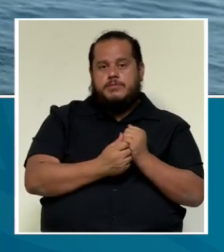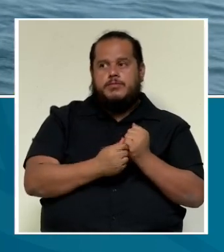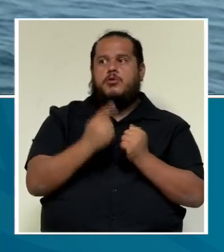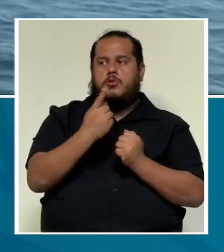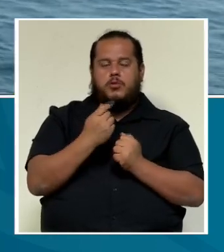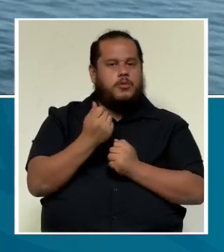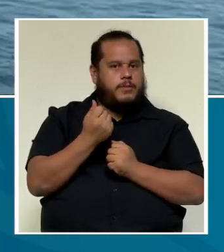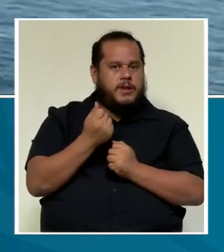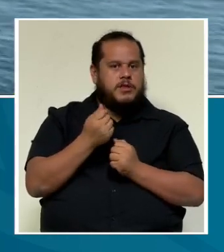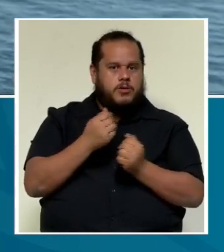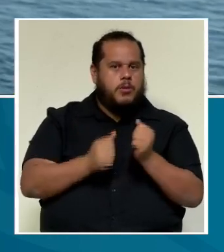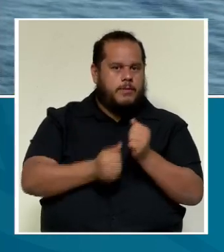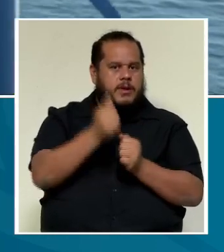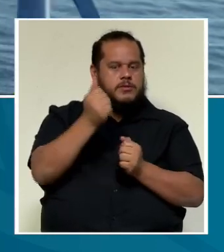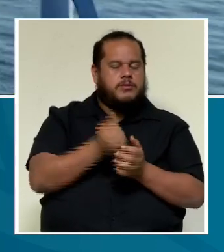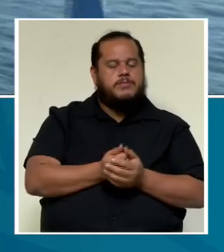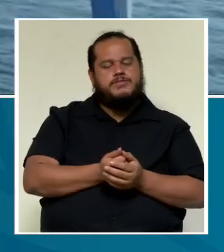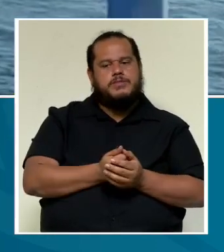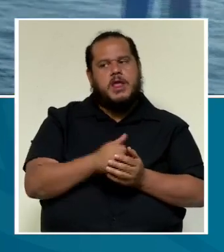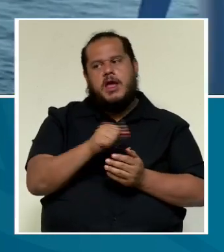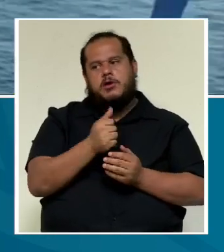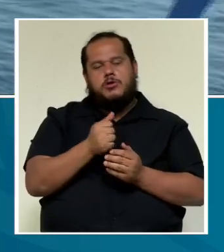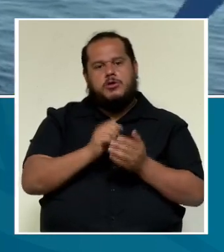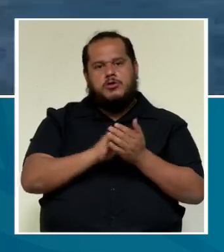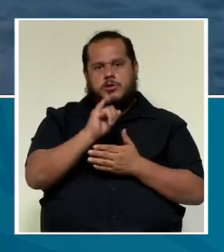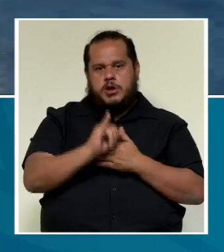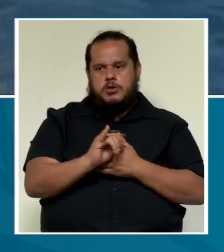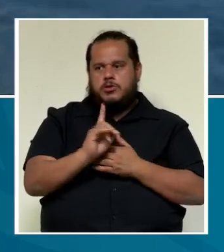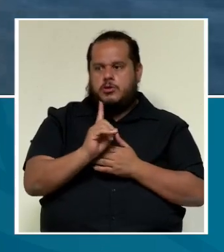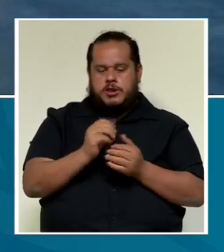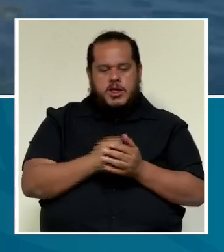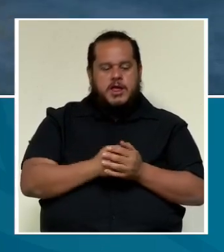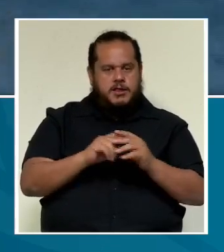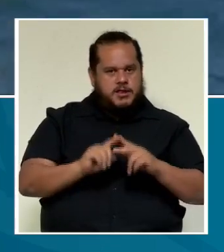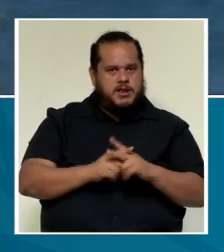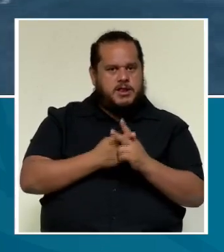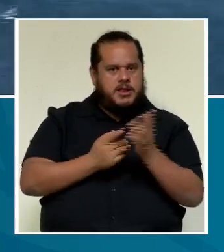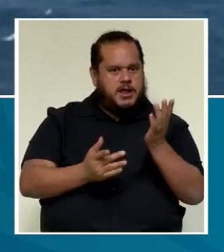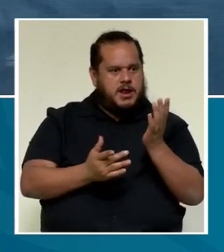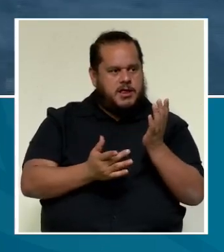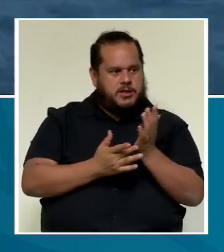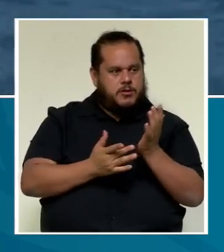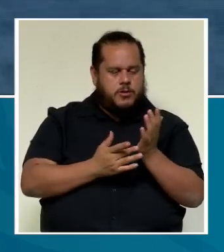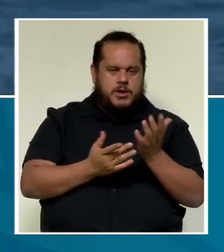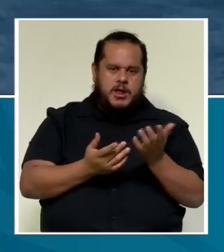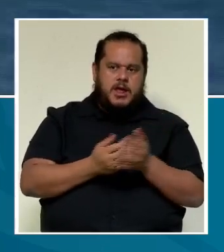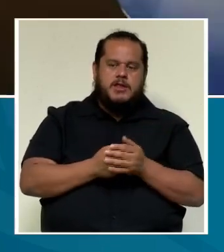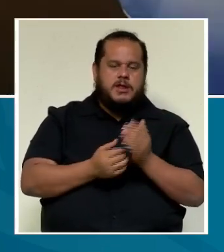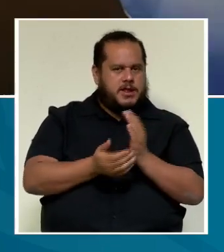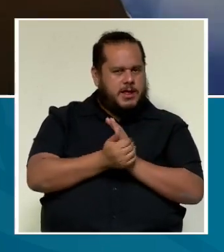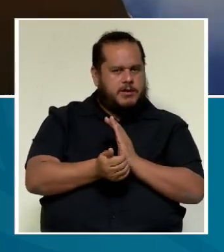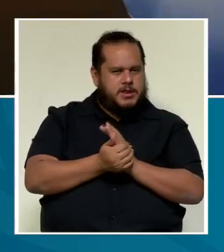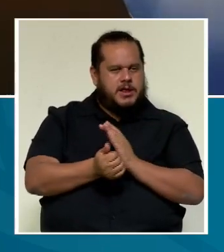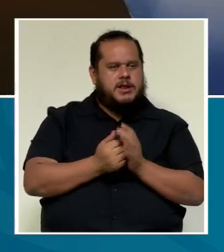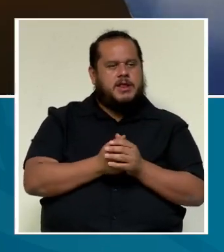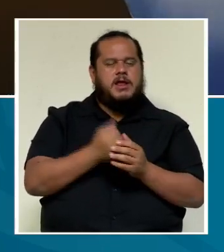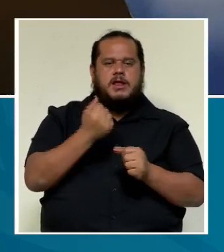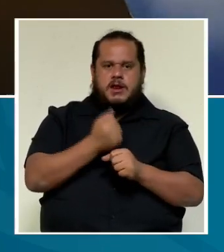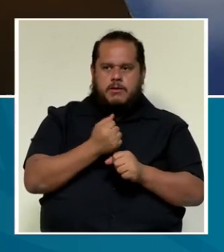mayor. Hay otros proyectos en donde se inicia la tecnología que eventualmente se tienen que habilitar obras